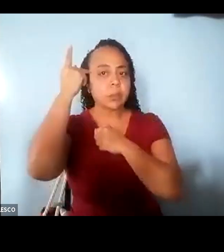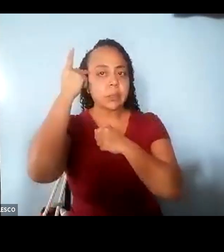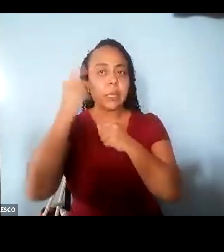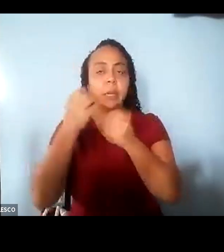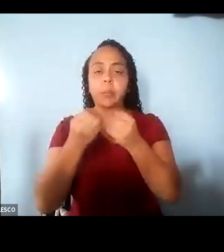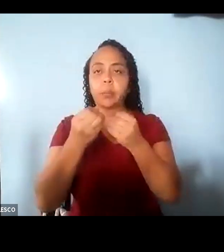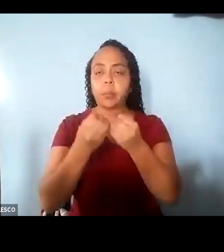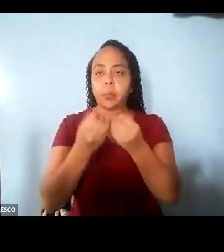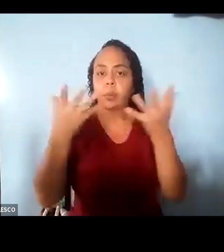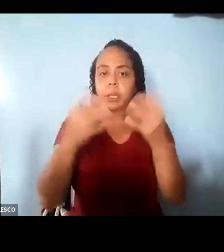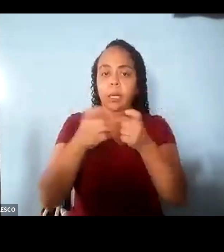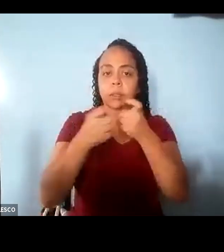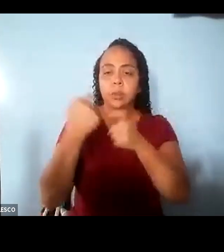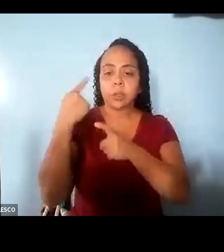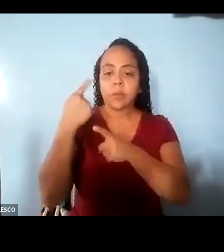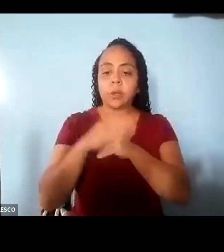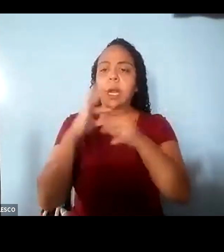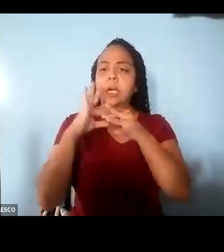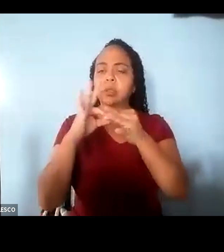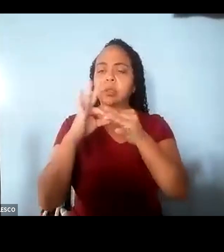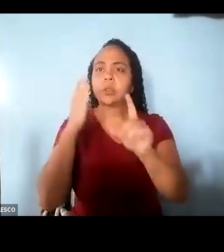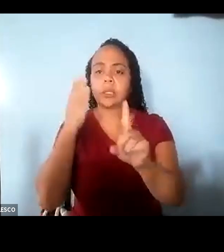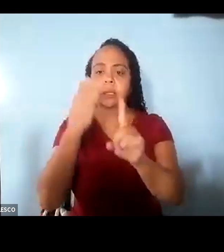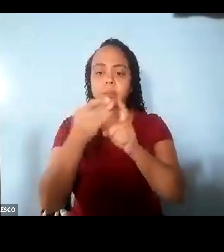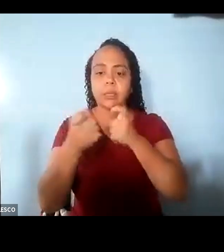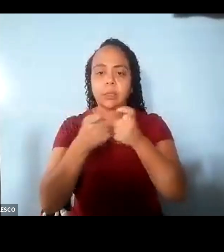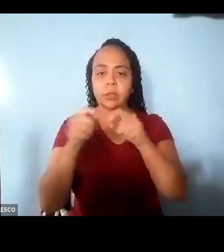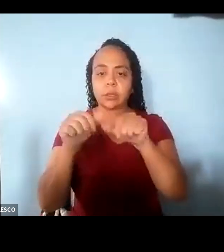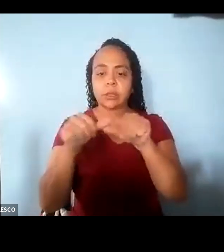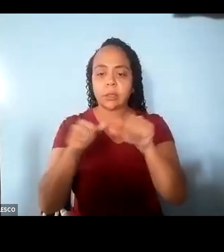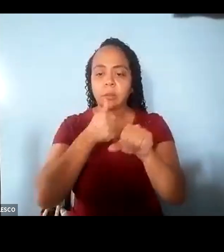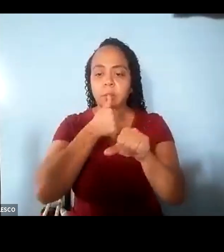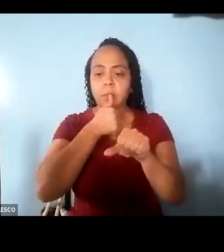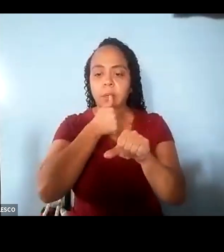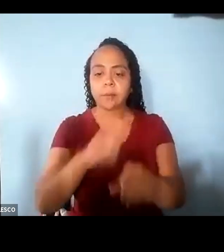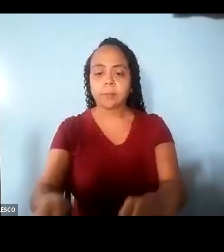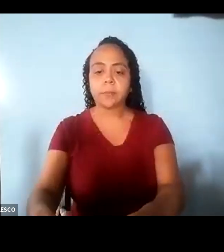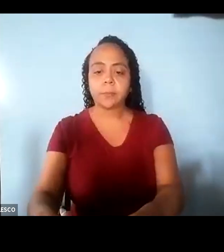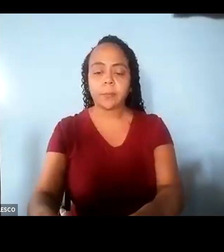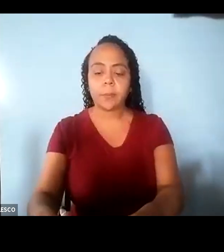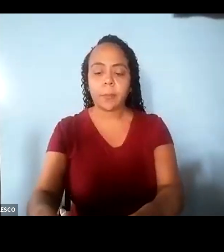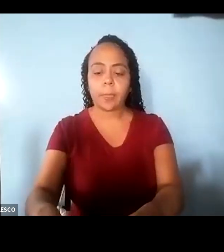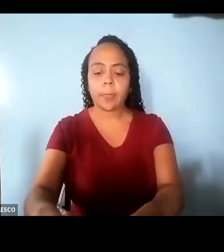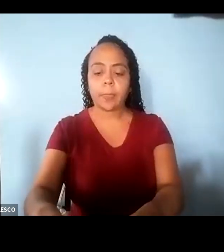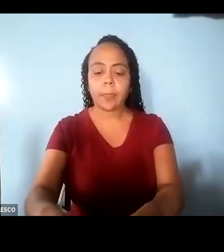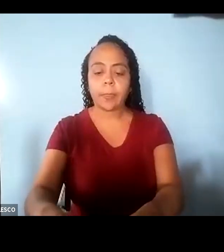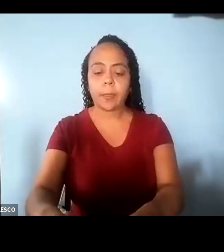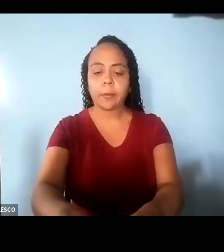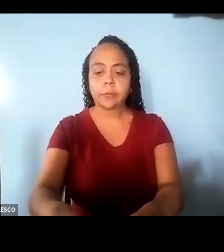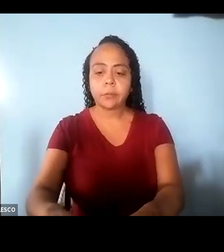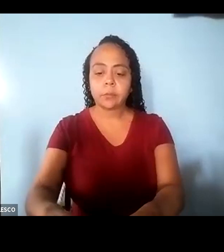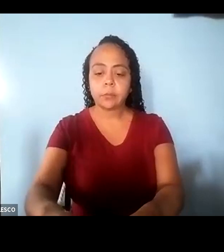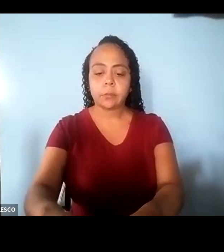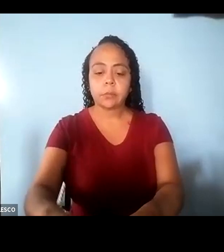riesgo que están asociados directamente a la gestión del sector privado y esto también implica compromisos en el plan nacional de gestión de